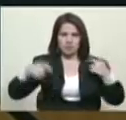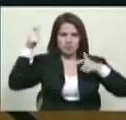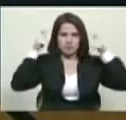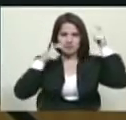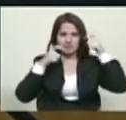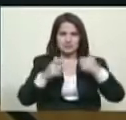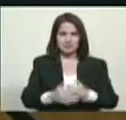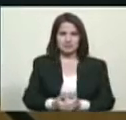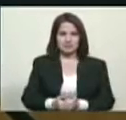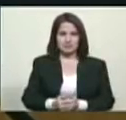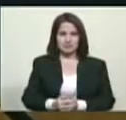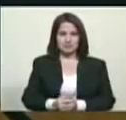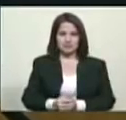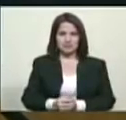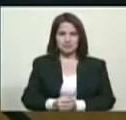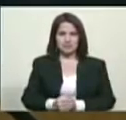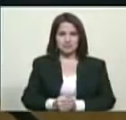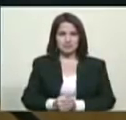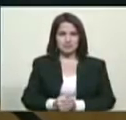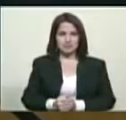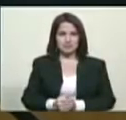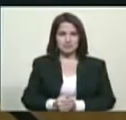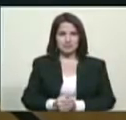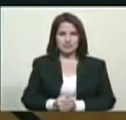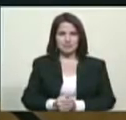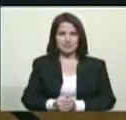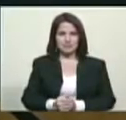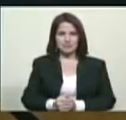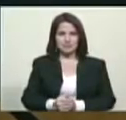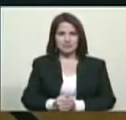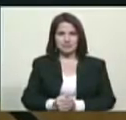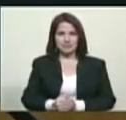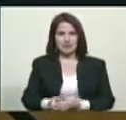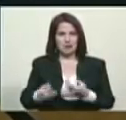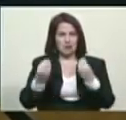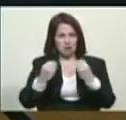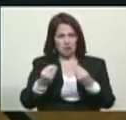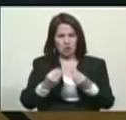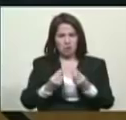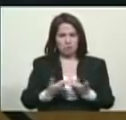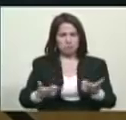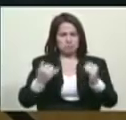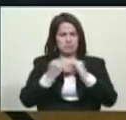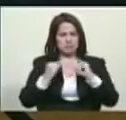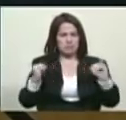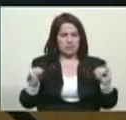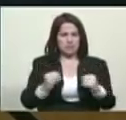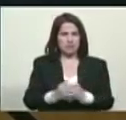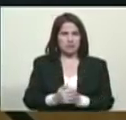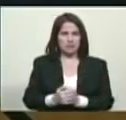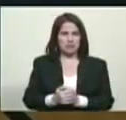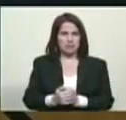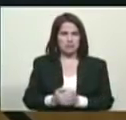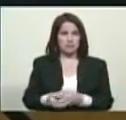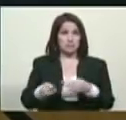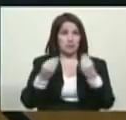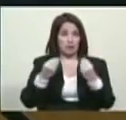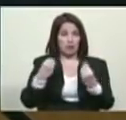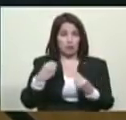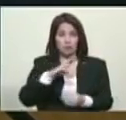admiración, hermano Hugo Chávez, era defensa de la dignidad y soberanía, la defensa de nuestros recursos